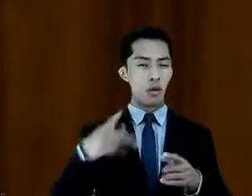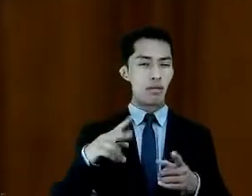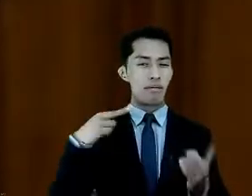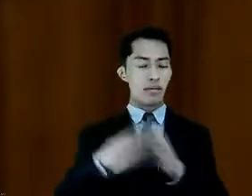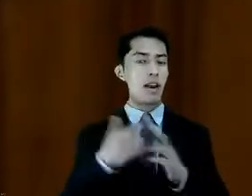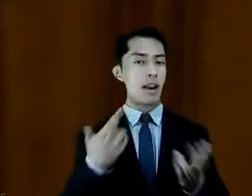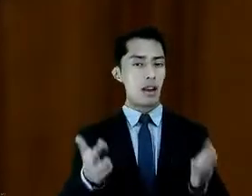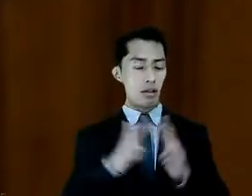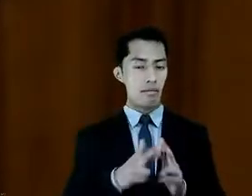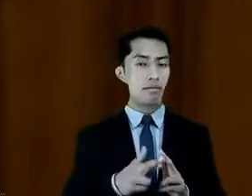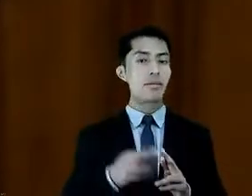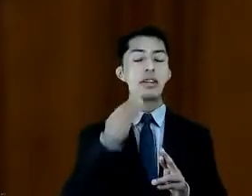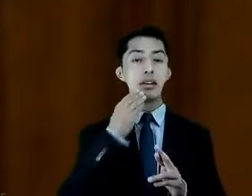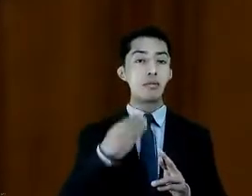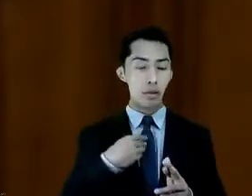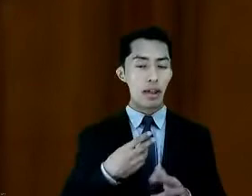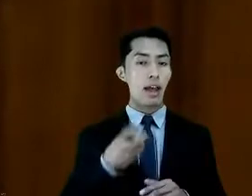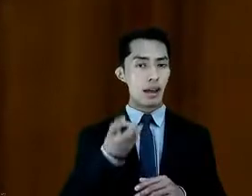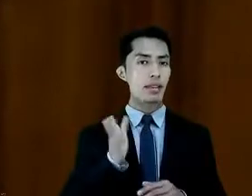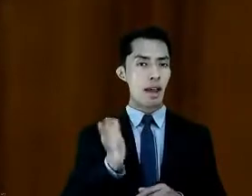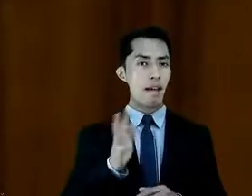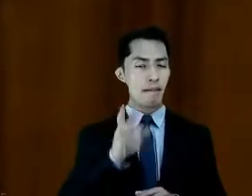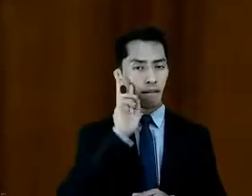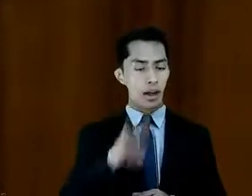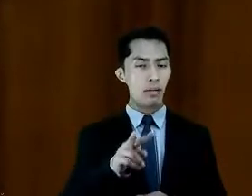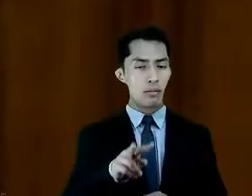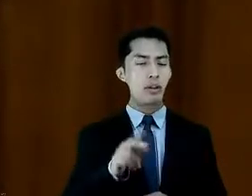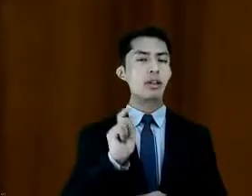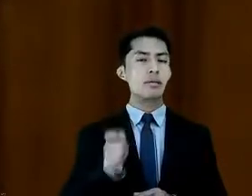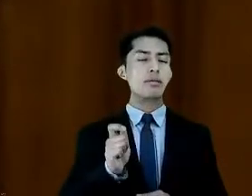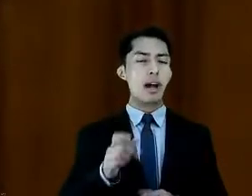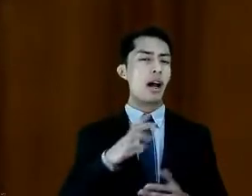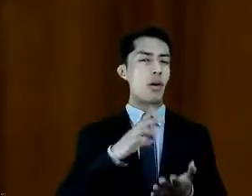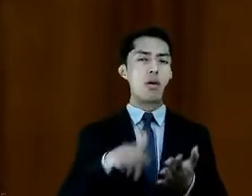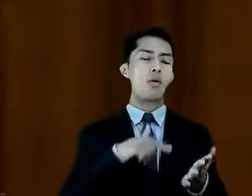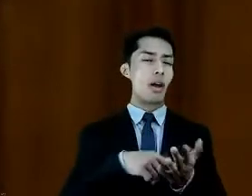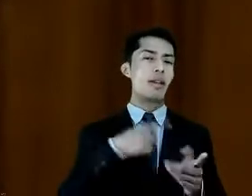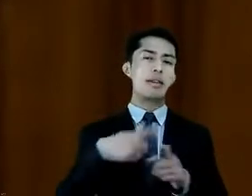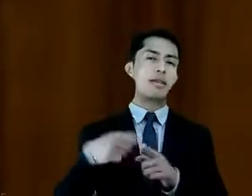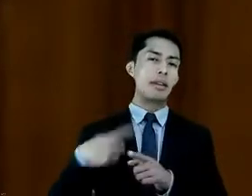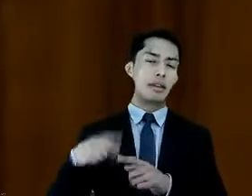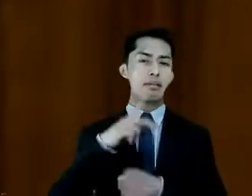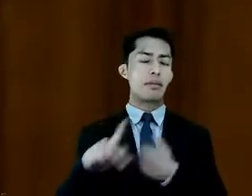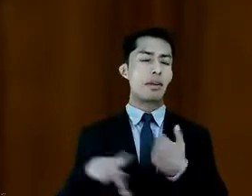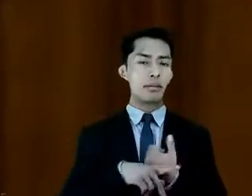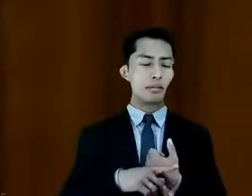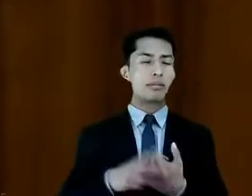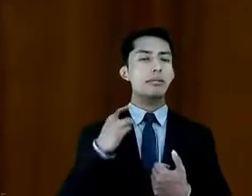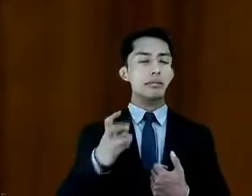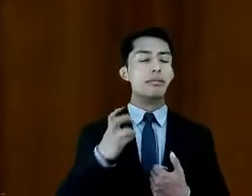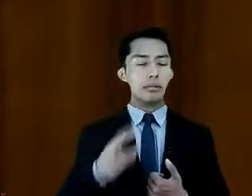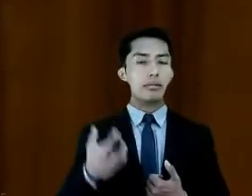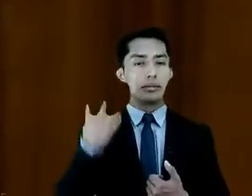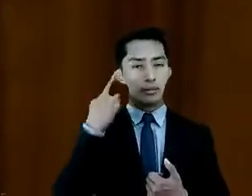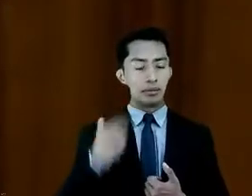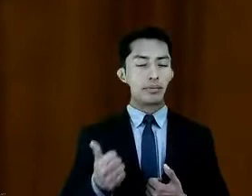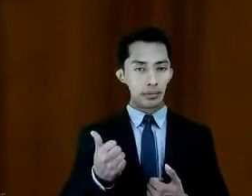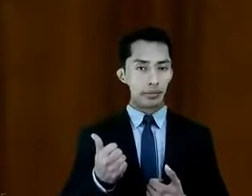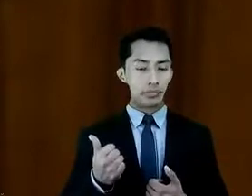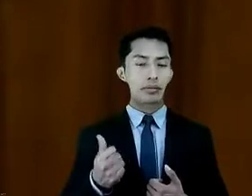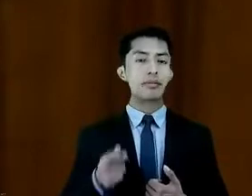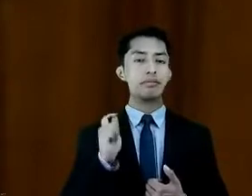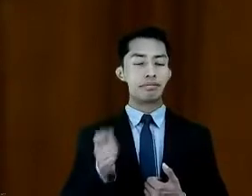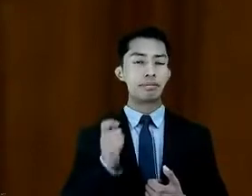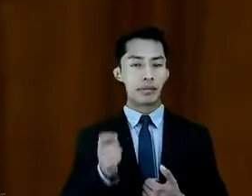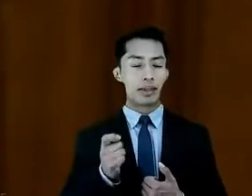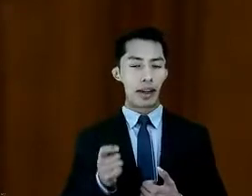religiosa. Eso lo vemos en muchos lugares de nuestro país. Y justamente en este